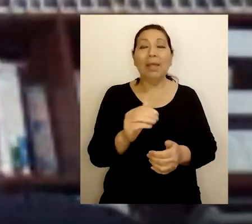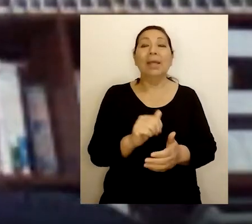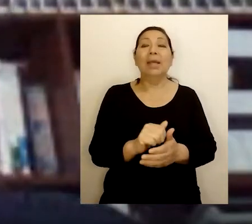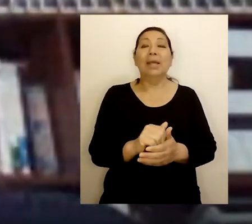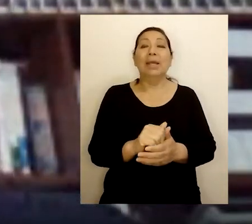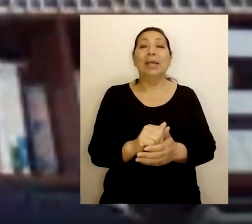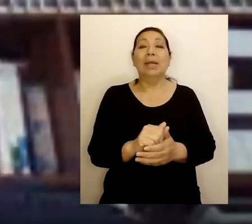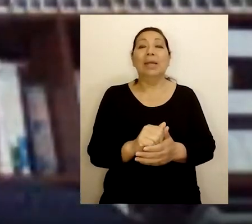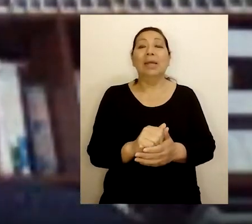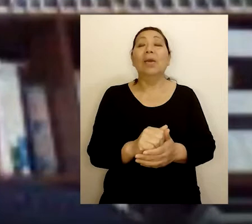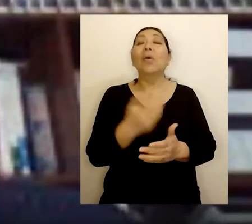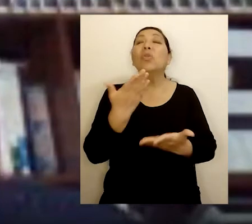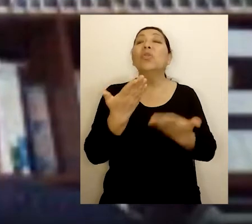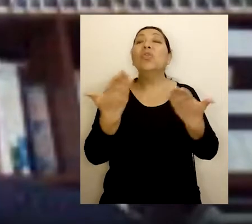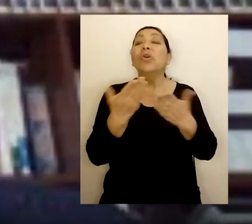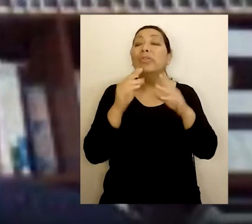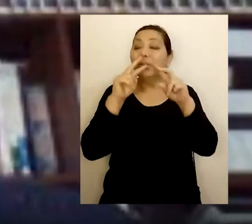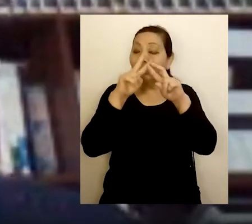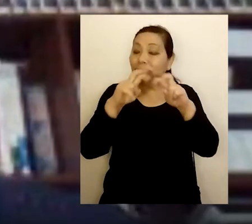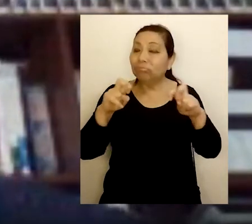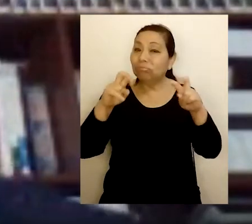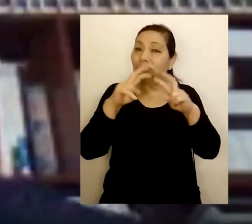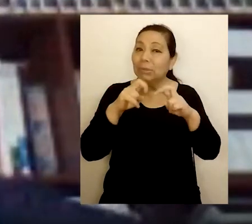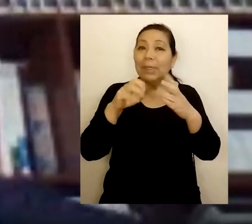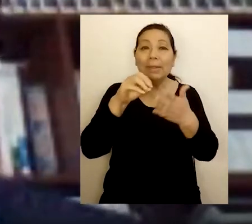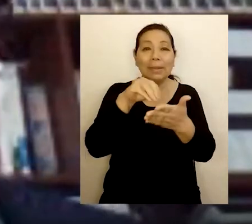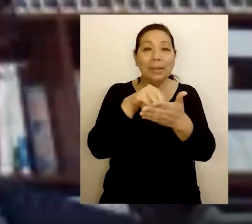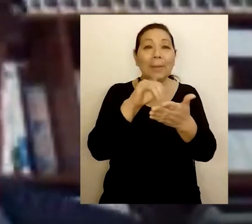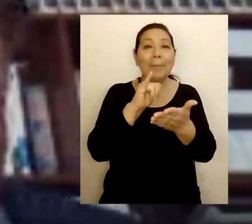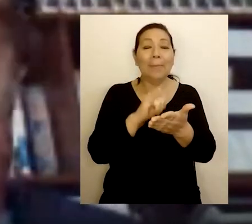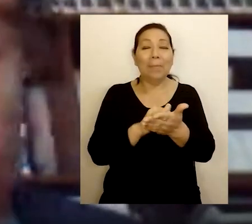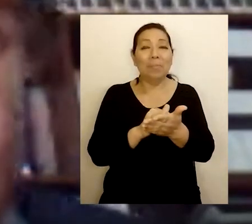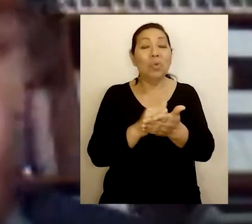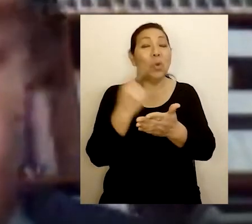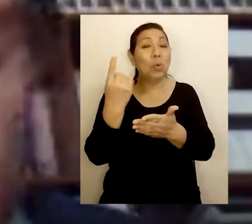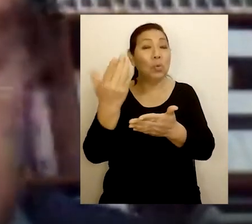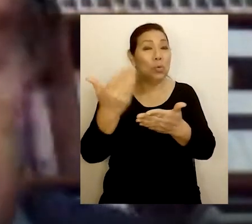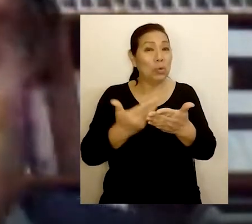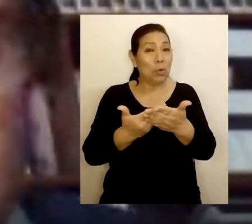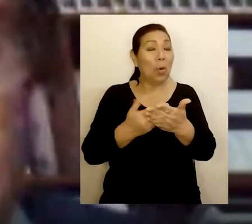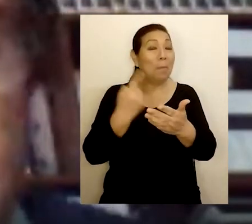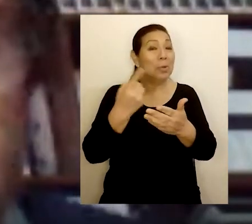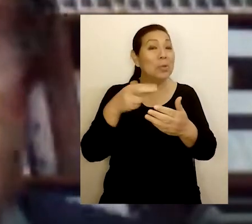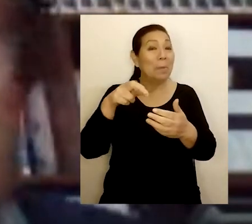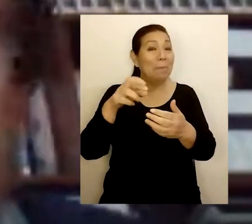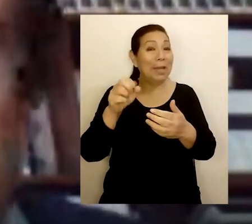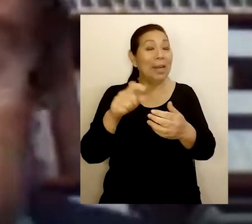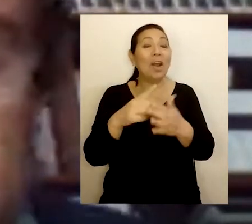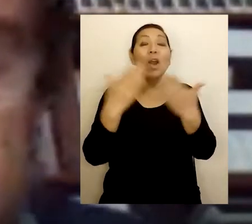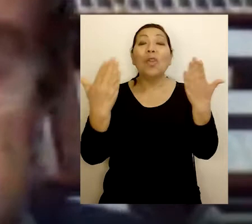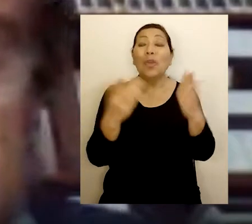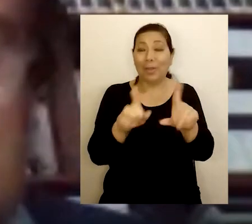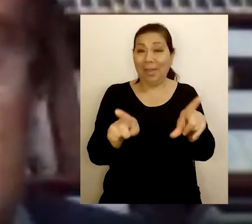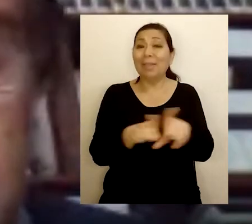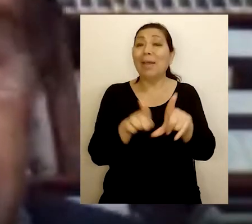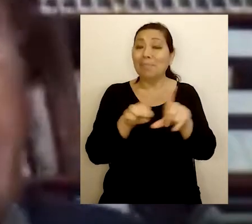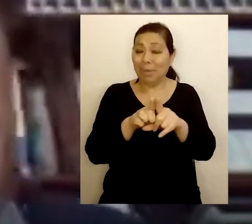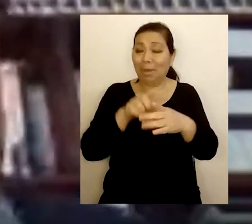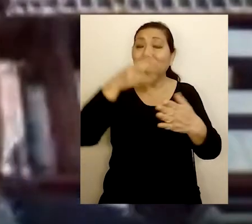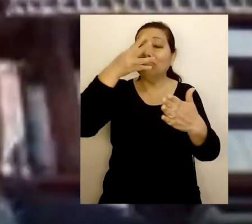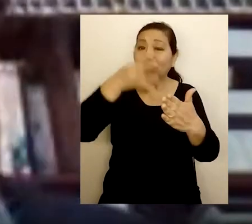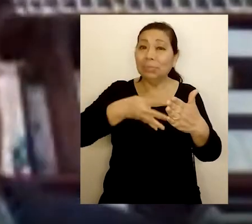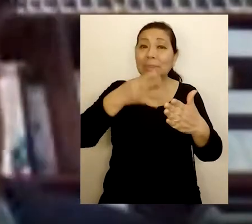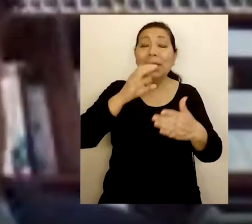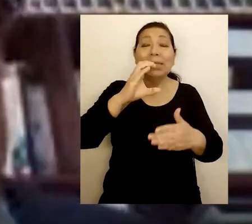Angulo, cuyas investigaciones estuvieron vinculadas en un solo proceso penal, donde también se investigaba a